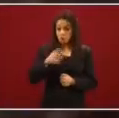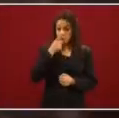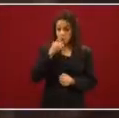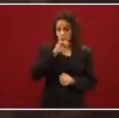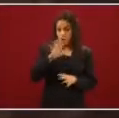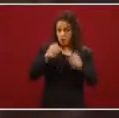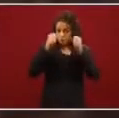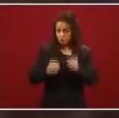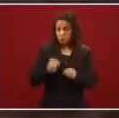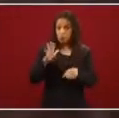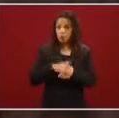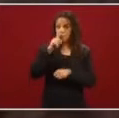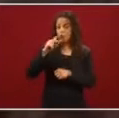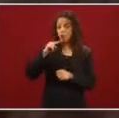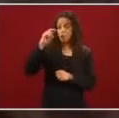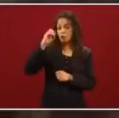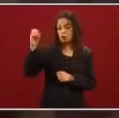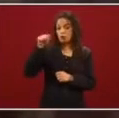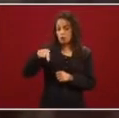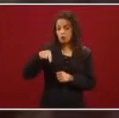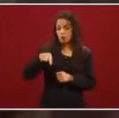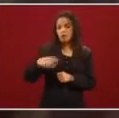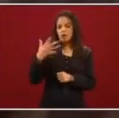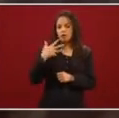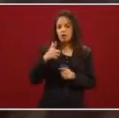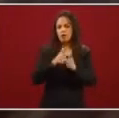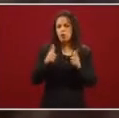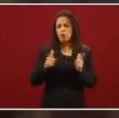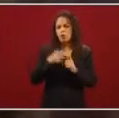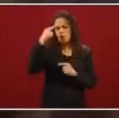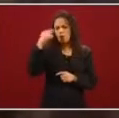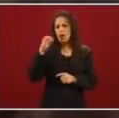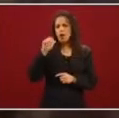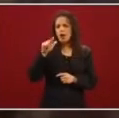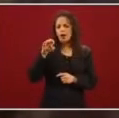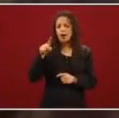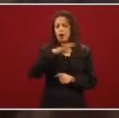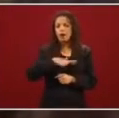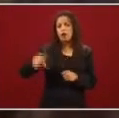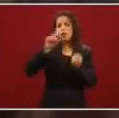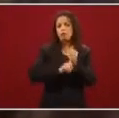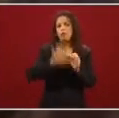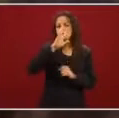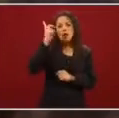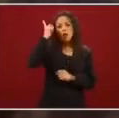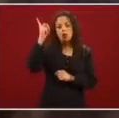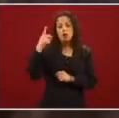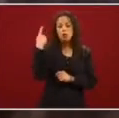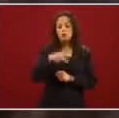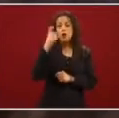el noroeste del país tenemos casos como Grupo México en Cananea, que es prácticamente dueño de todo el agua de la